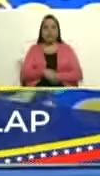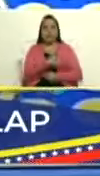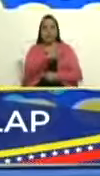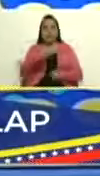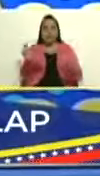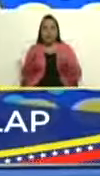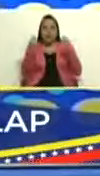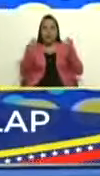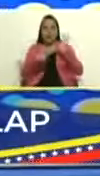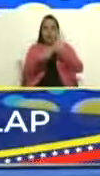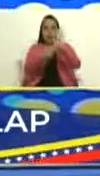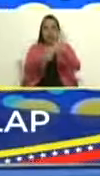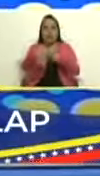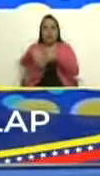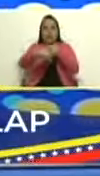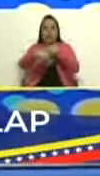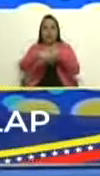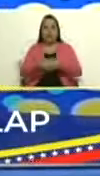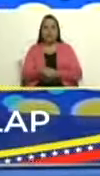mis redes sociales.